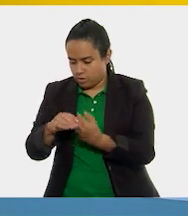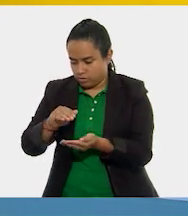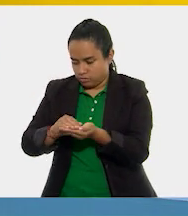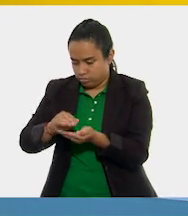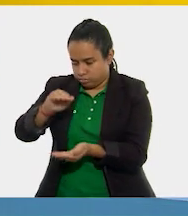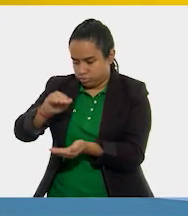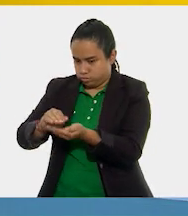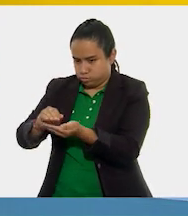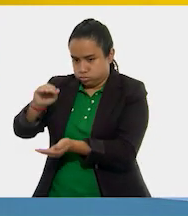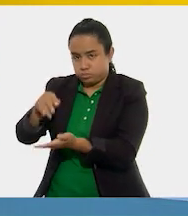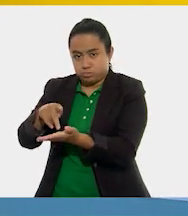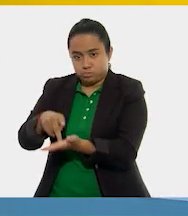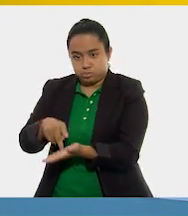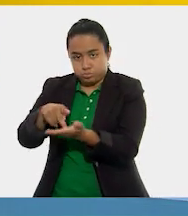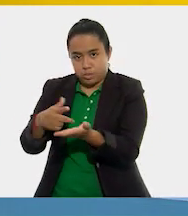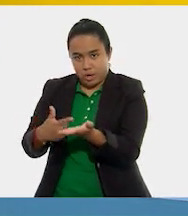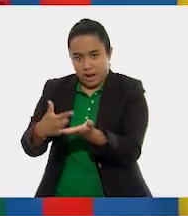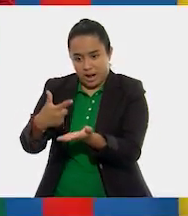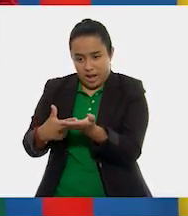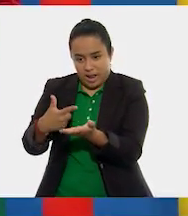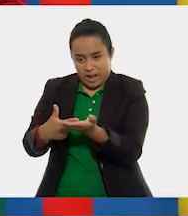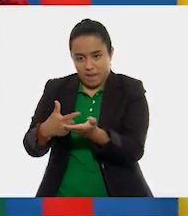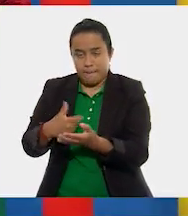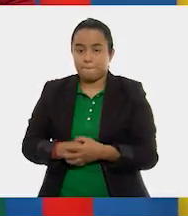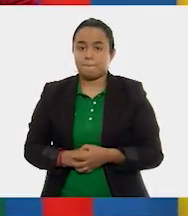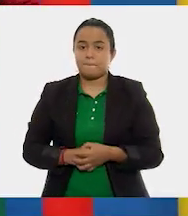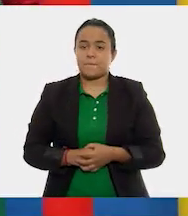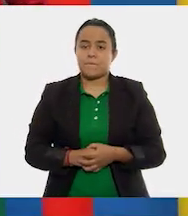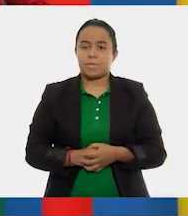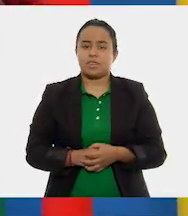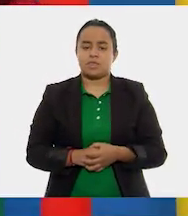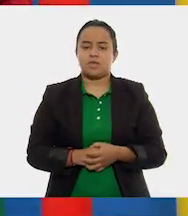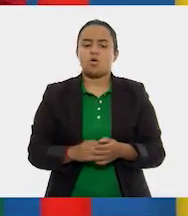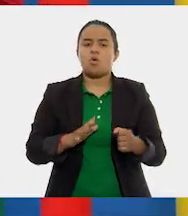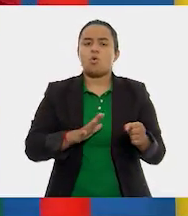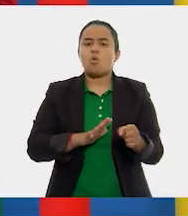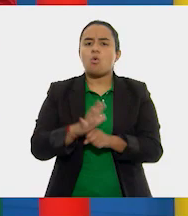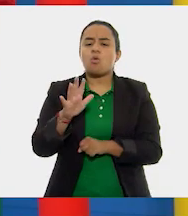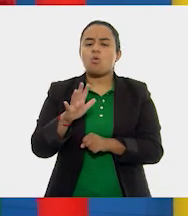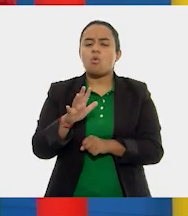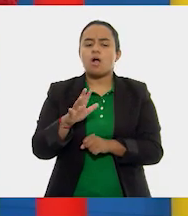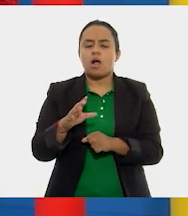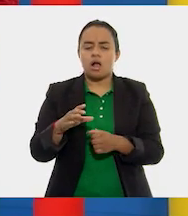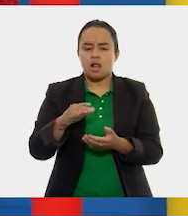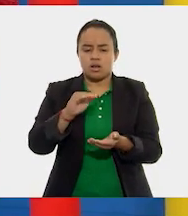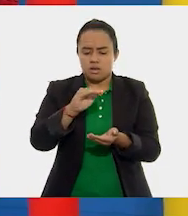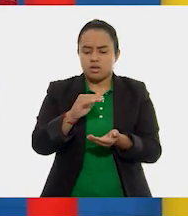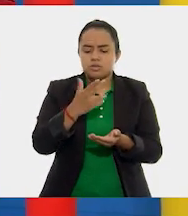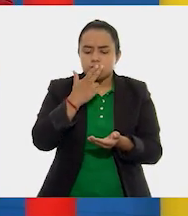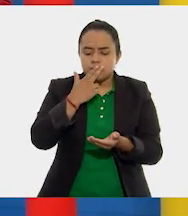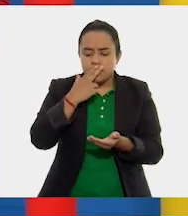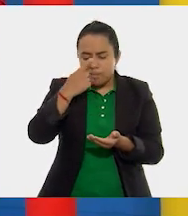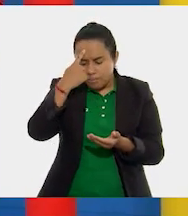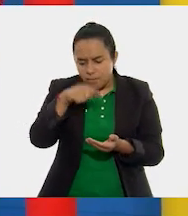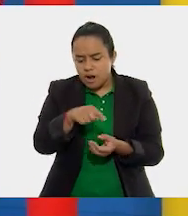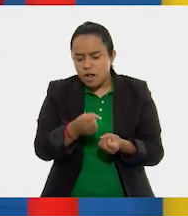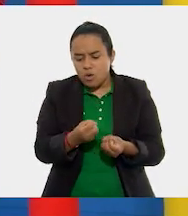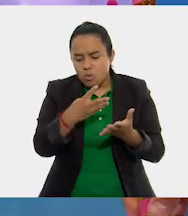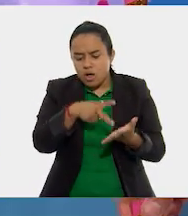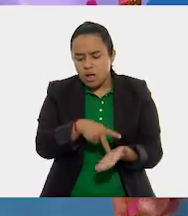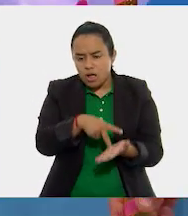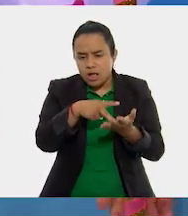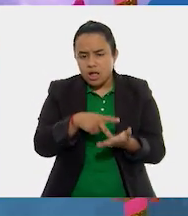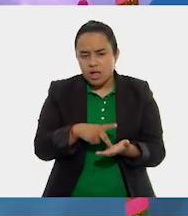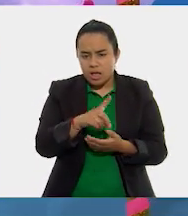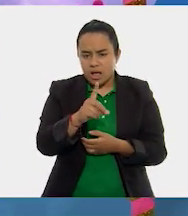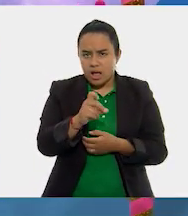recipientes que contiene las medidas. ¿Cuál es el envase o recipiente que nos servirá para conocer la masa del agua